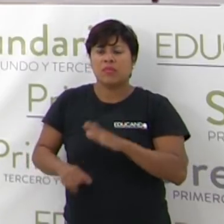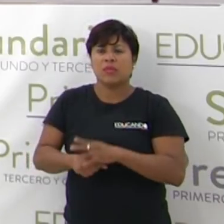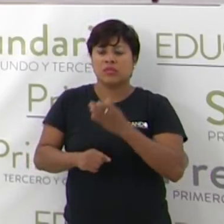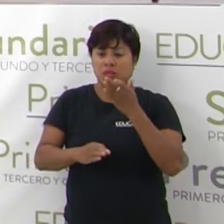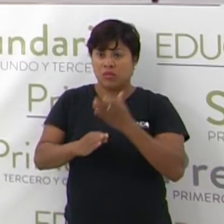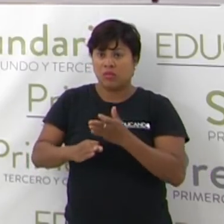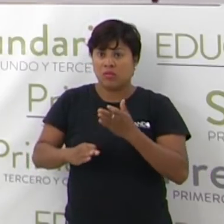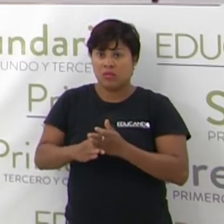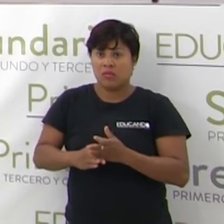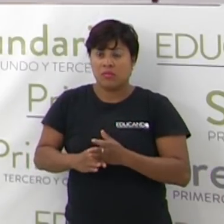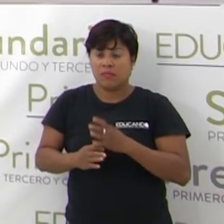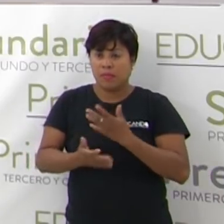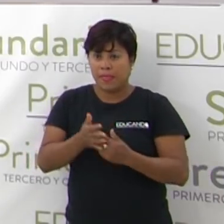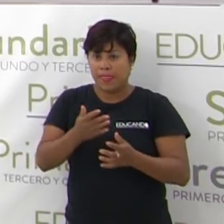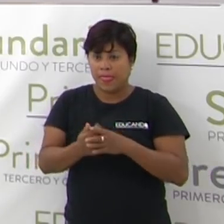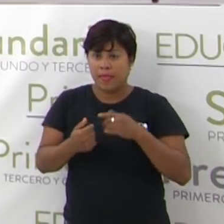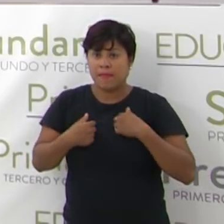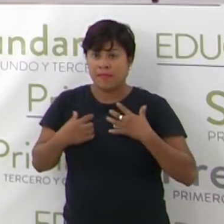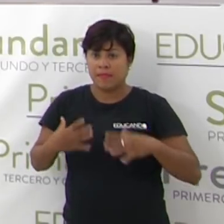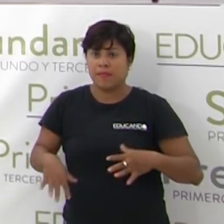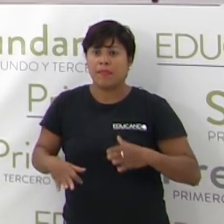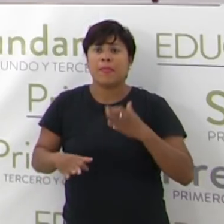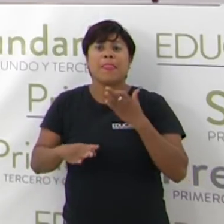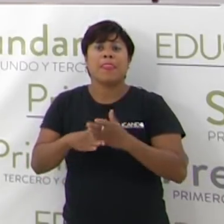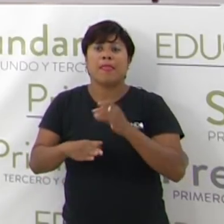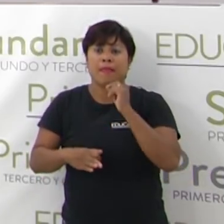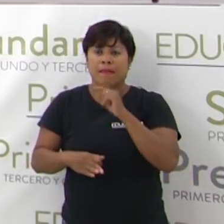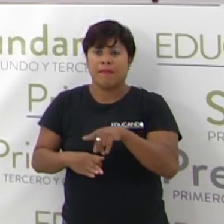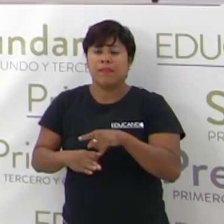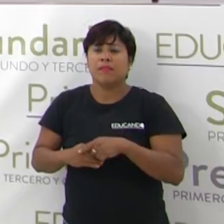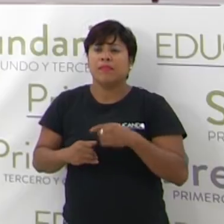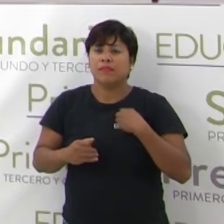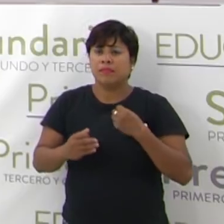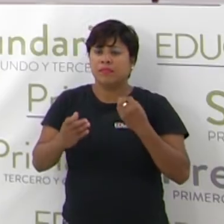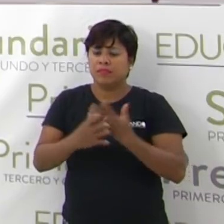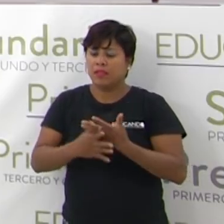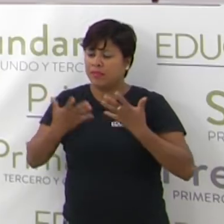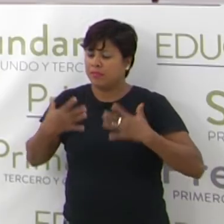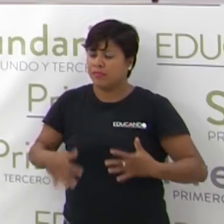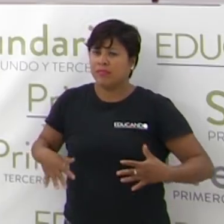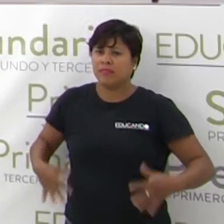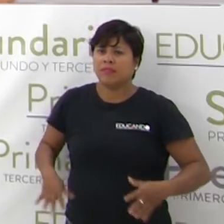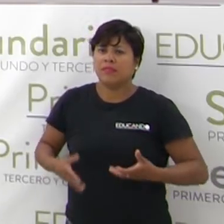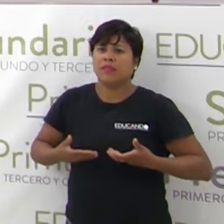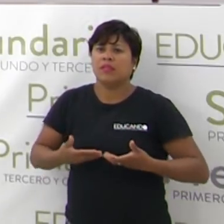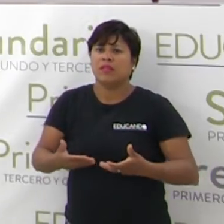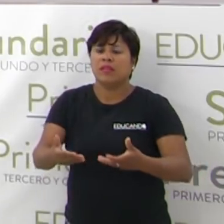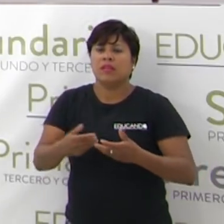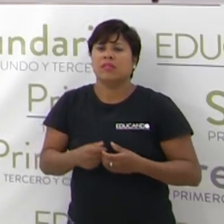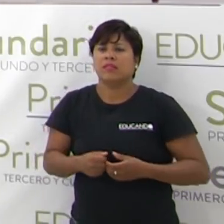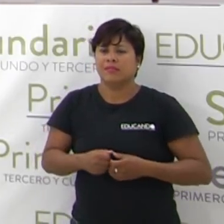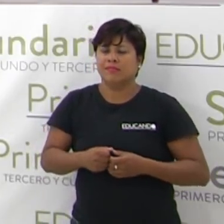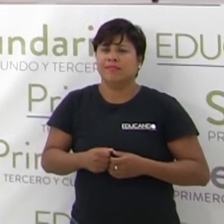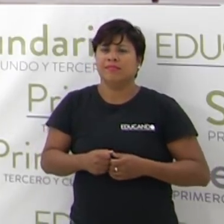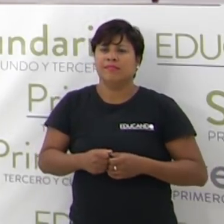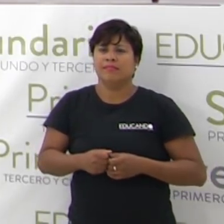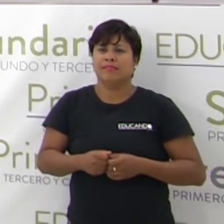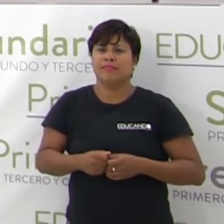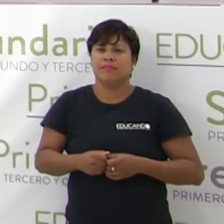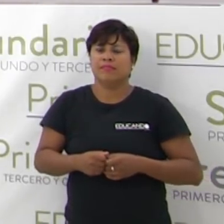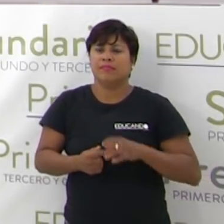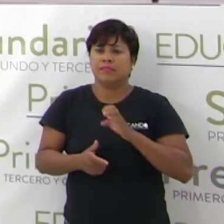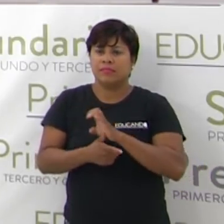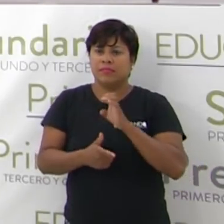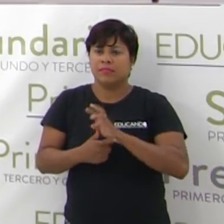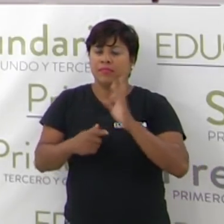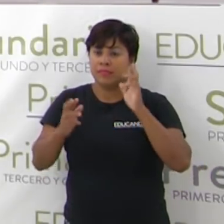hoy está elaborado mi traje, hoy mismo saldré a lucirlo a las calles de mi reino. Y entonces